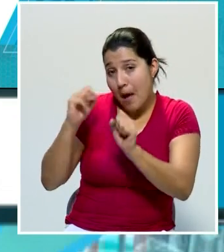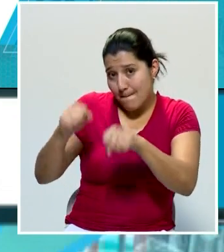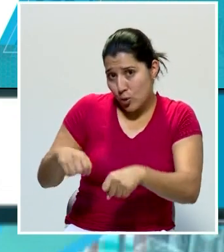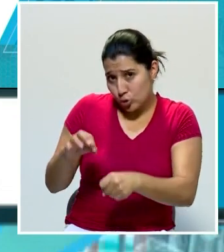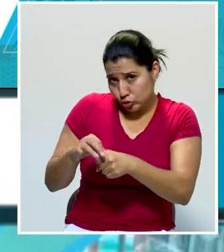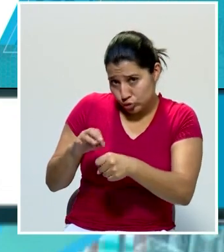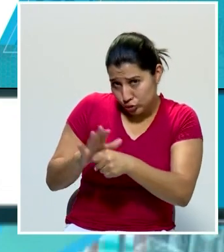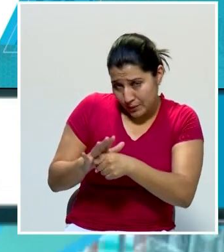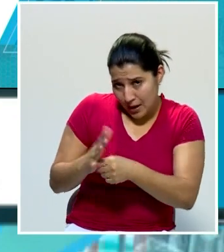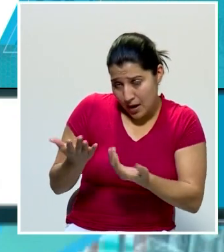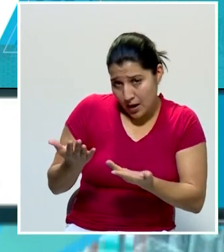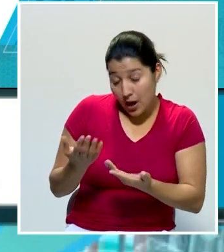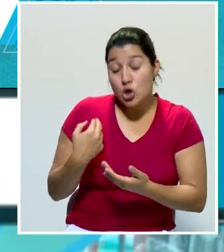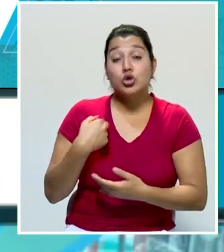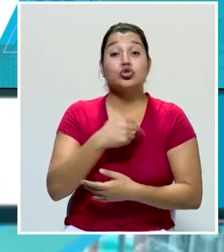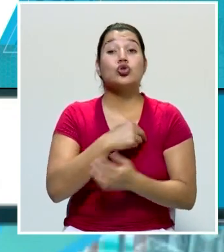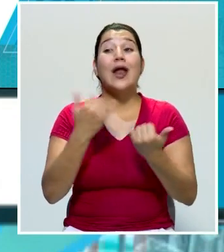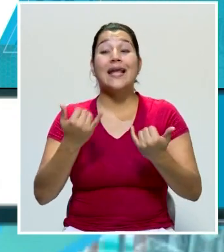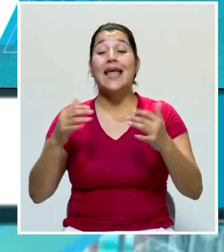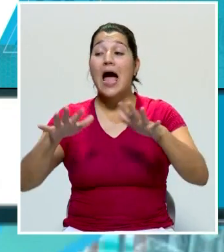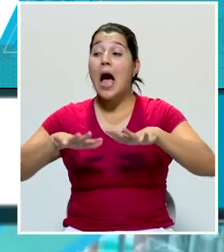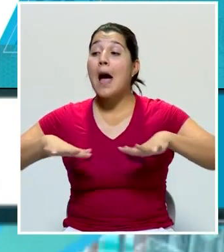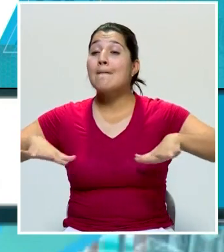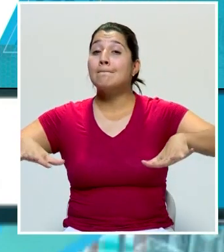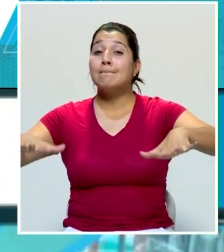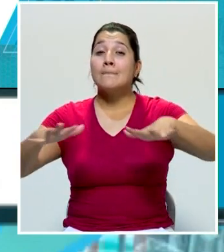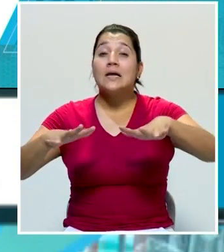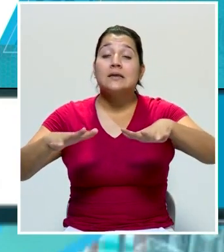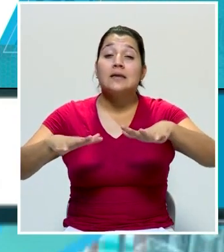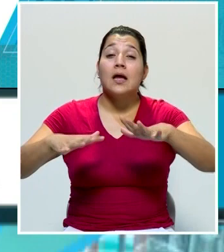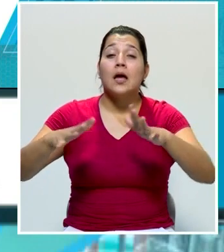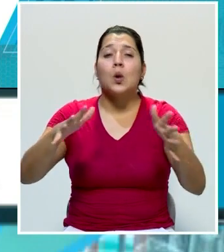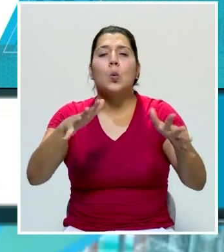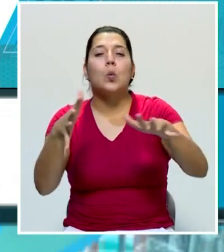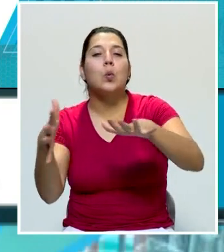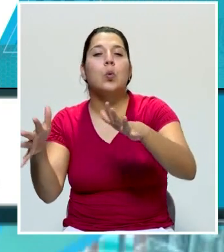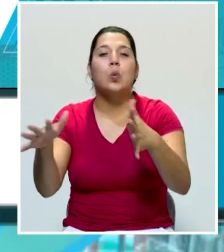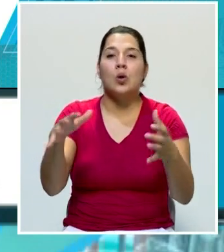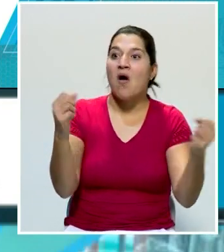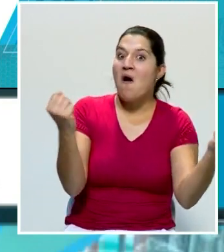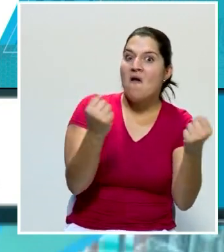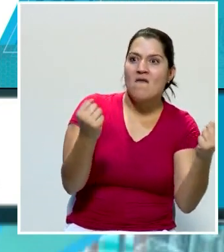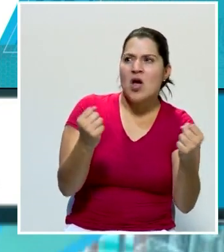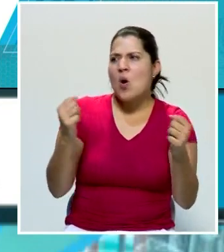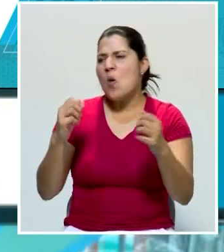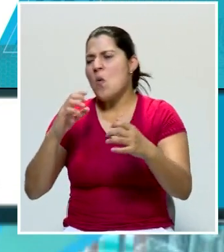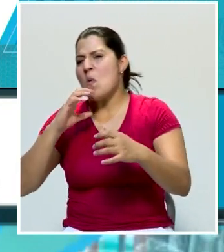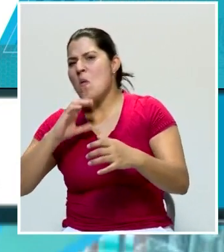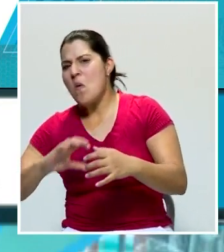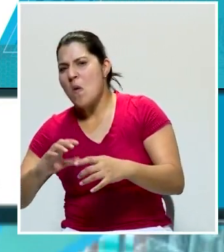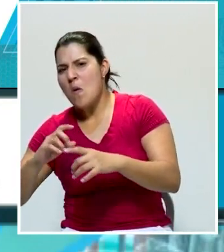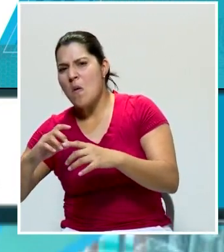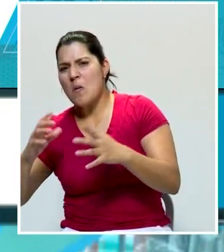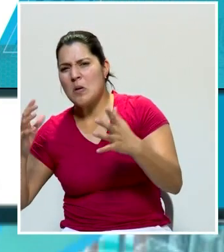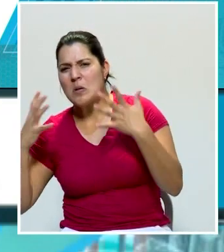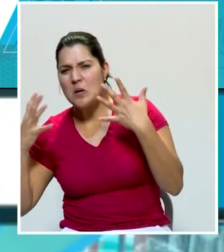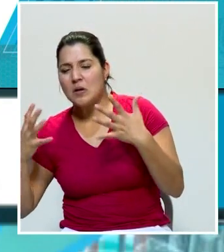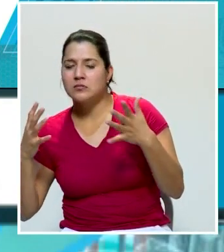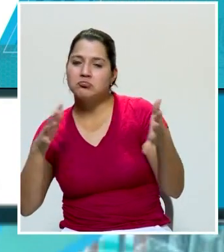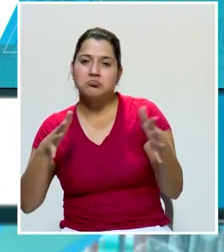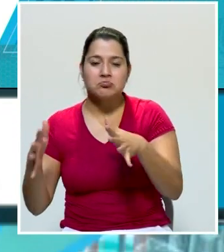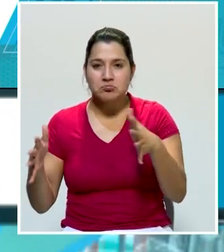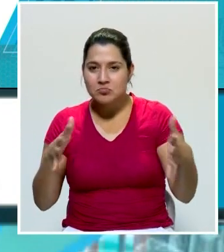un ambiente tropical y el cannabis y el cáñamo podrían ajustarse muy